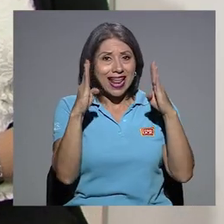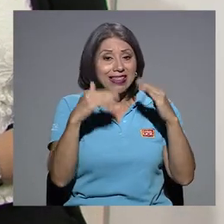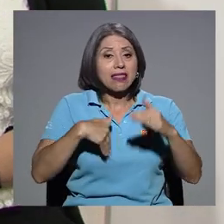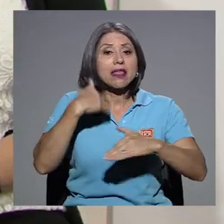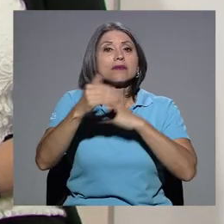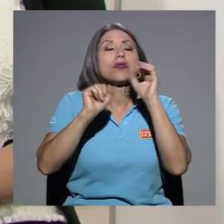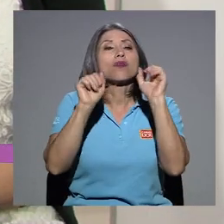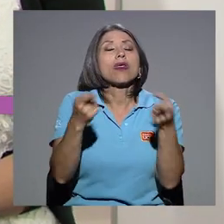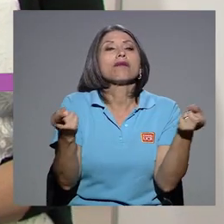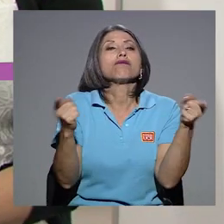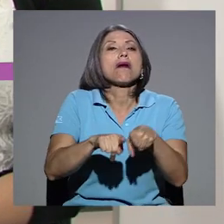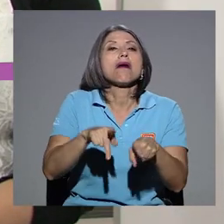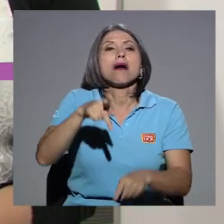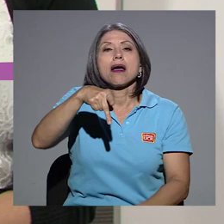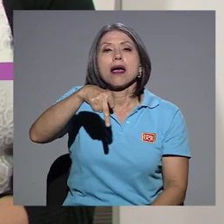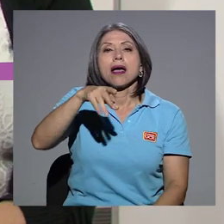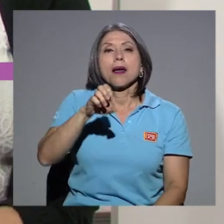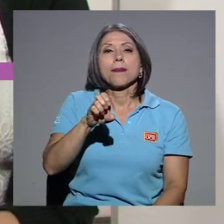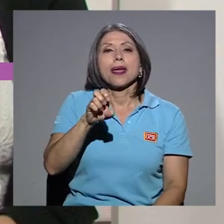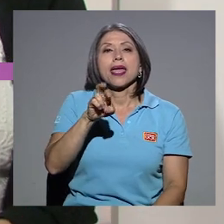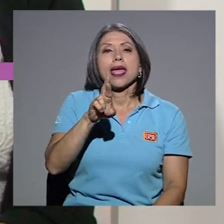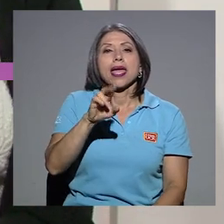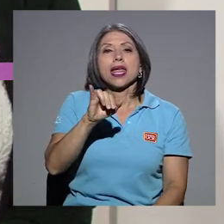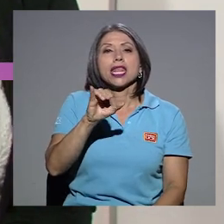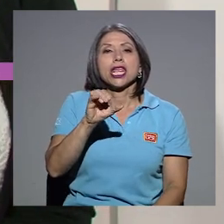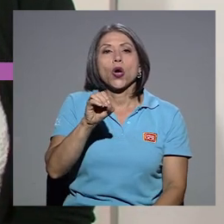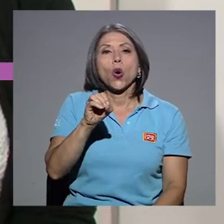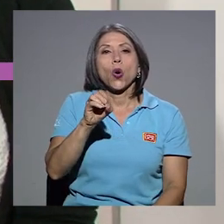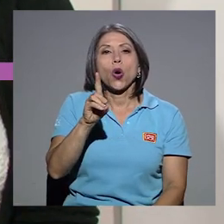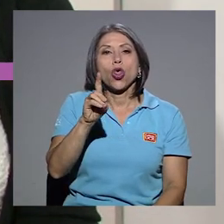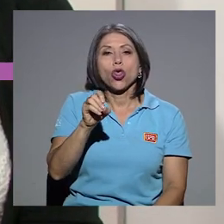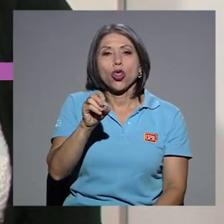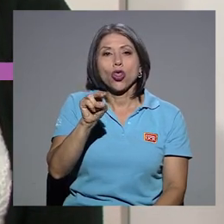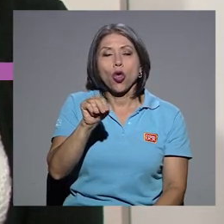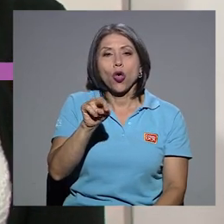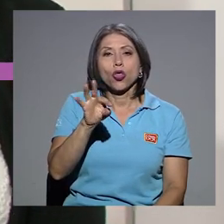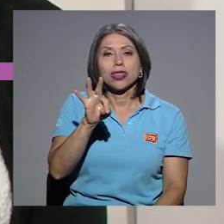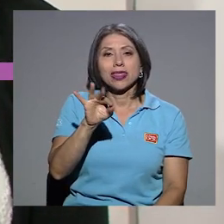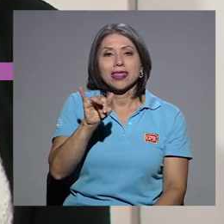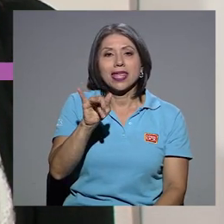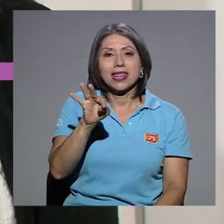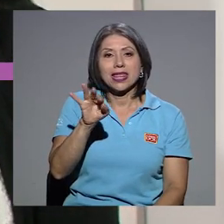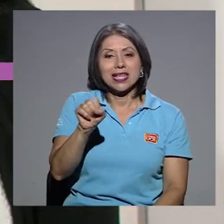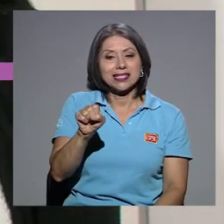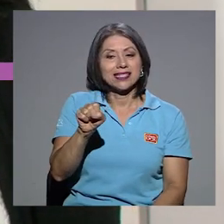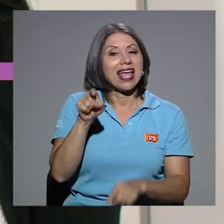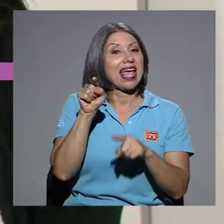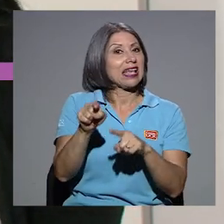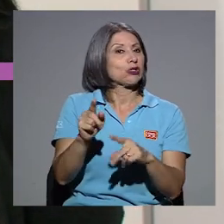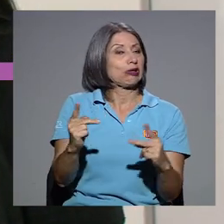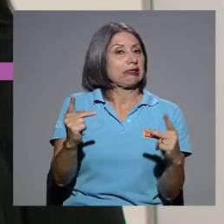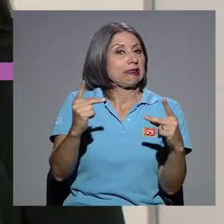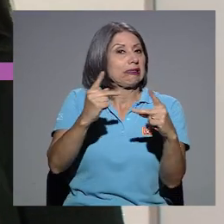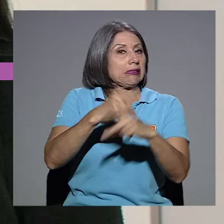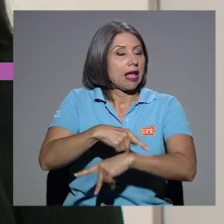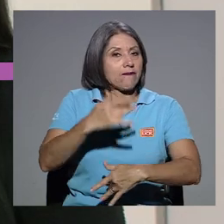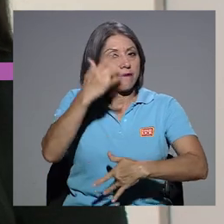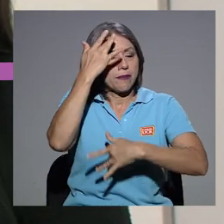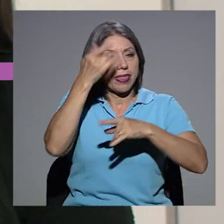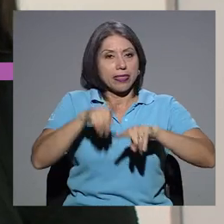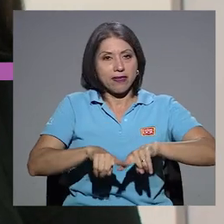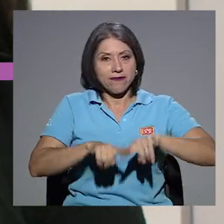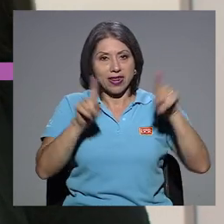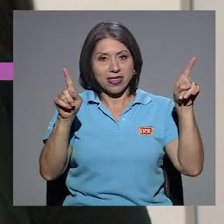a periodontitis. La periodontitis, ya estamos hablando de otro grado de enfermedad completamente